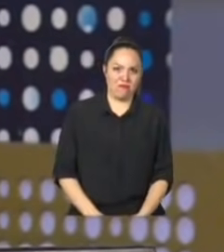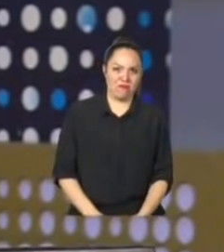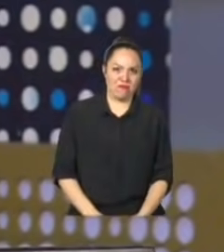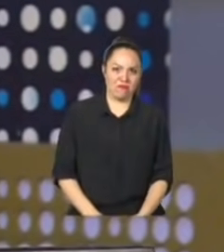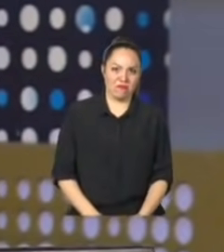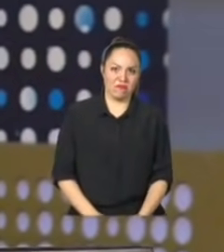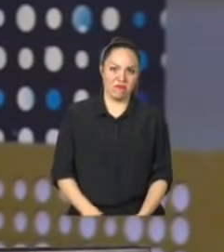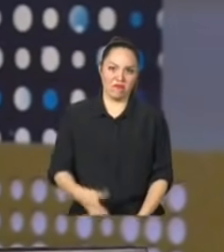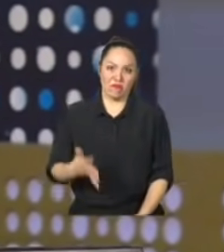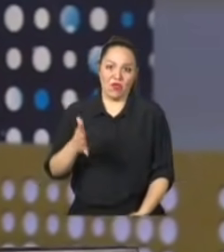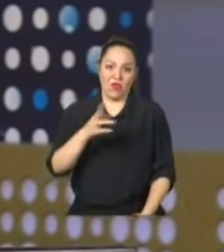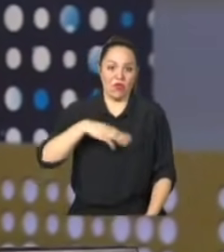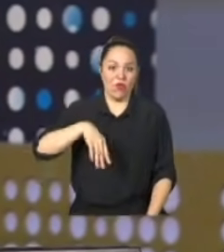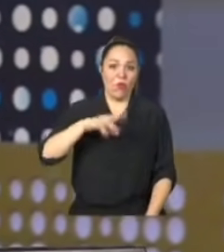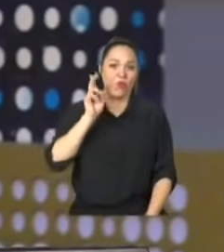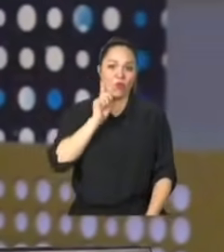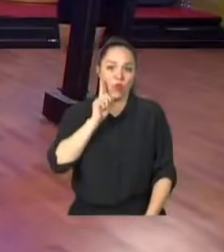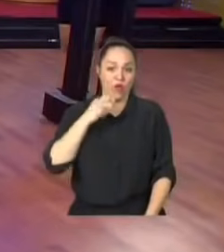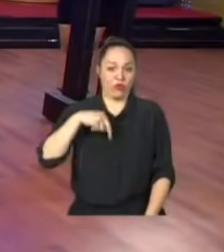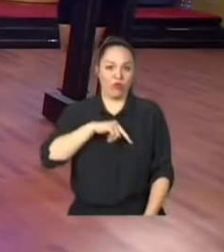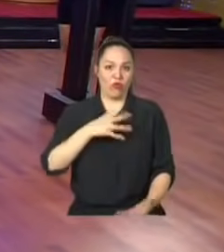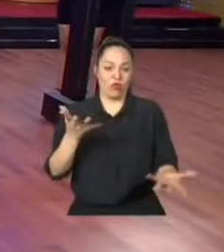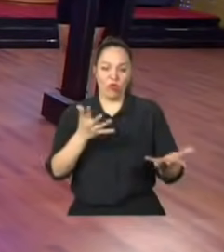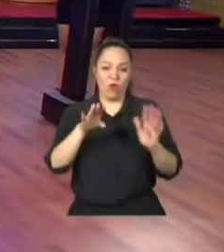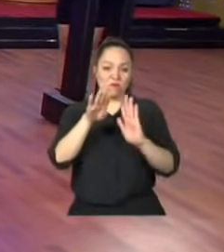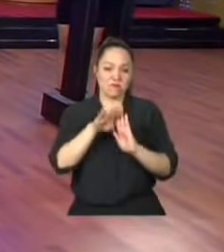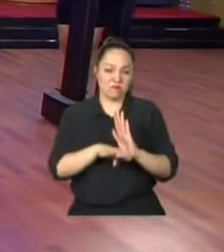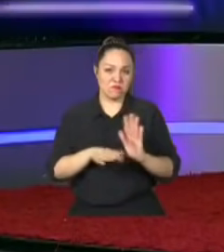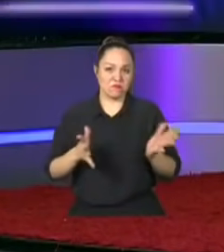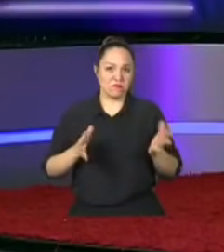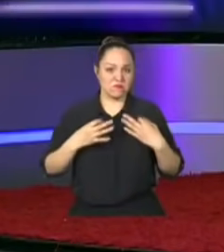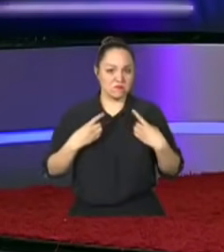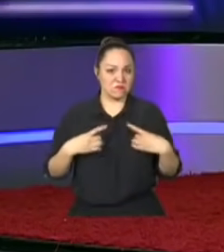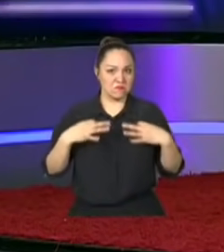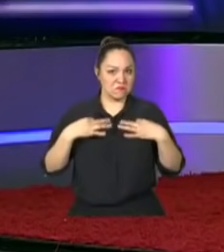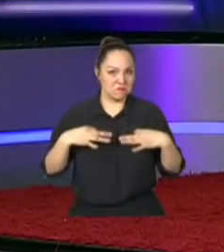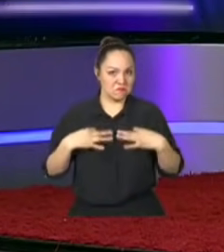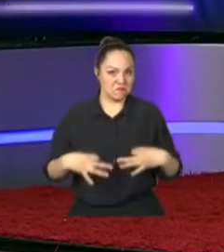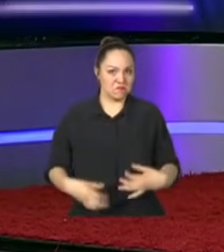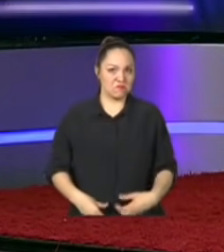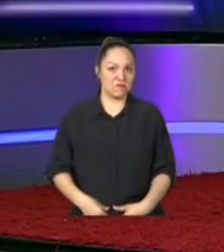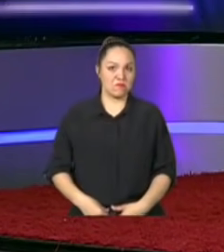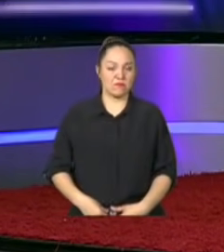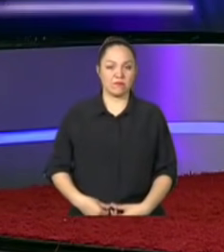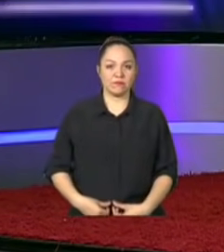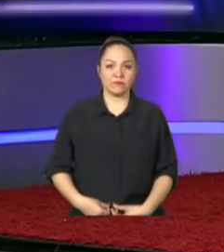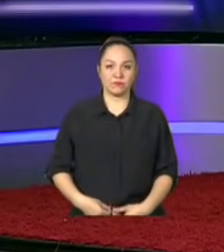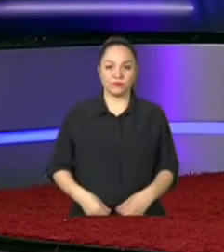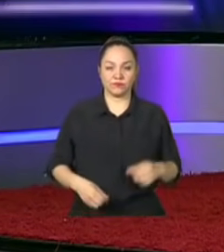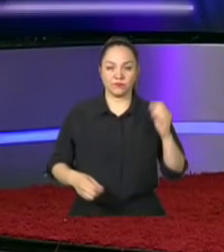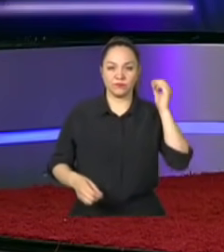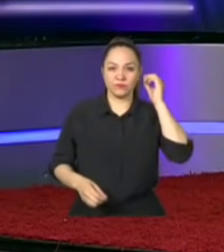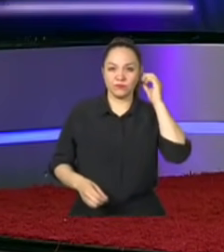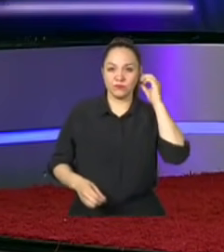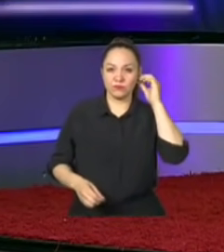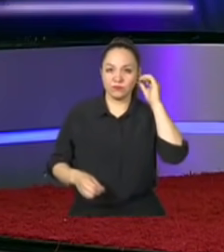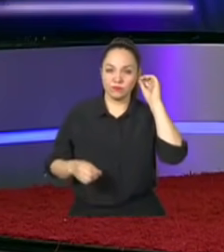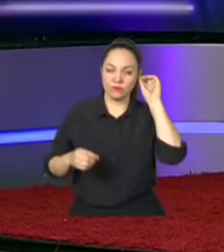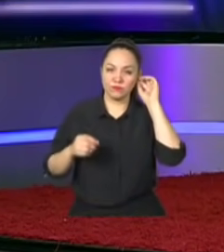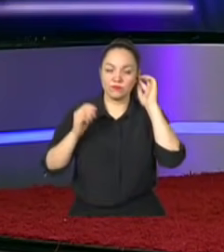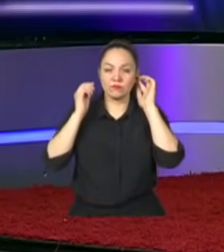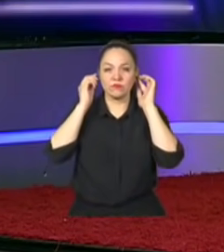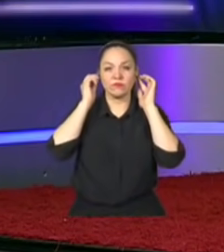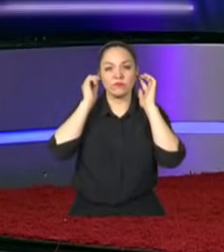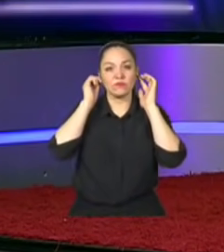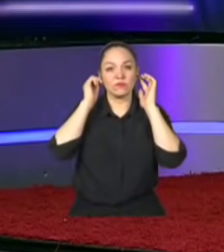Nuestras esculturas las va a querer vandalizar. Tiempo. Vamos con derecho de réplica para cada uno de los